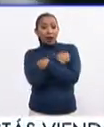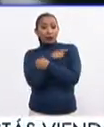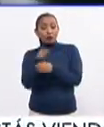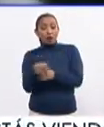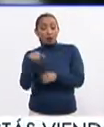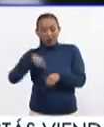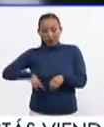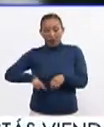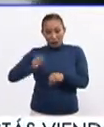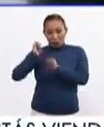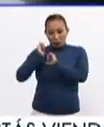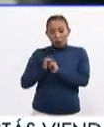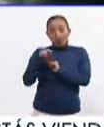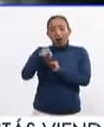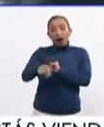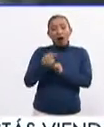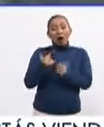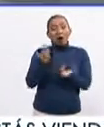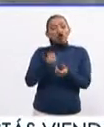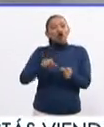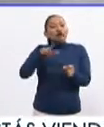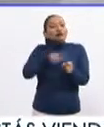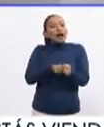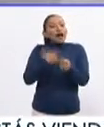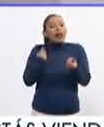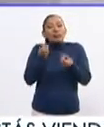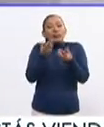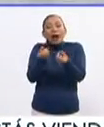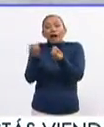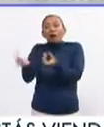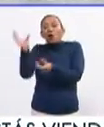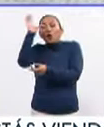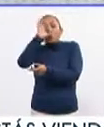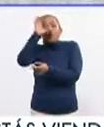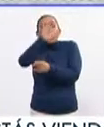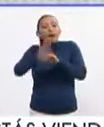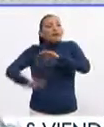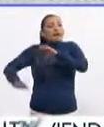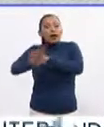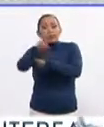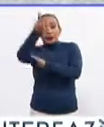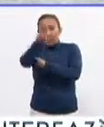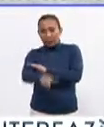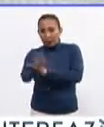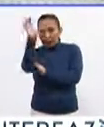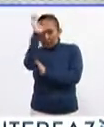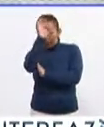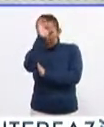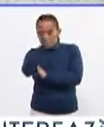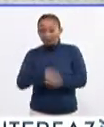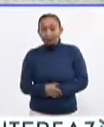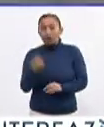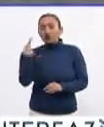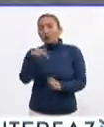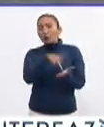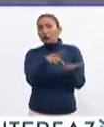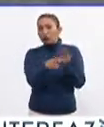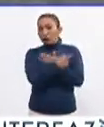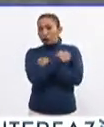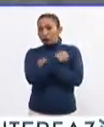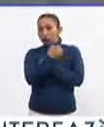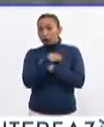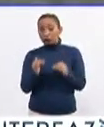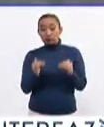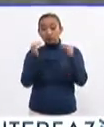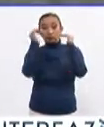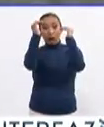que impartiría el Estado sería socialista, proporcionando una cultura basada en la verdad científica. Su proyecto educativo